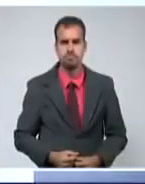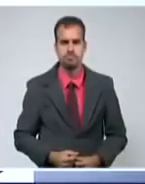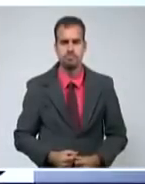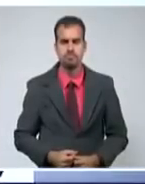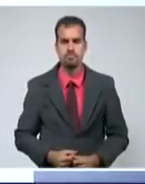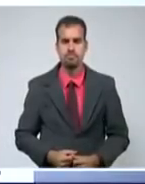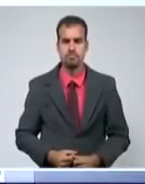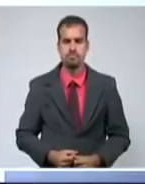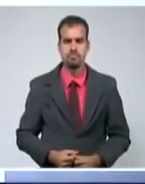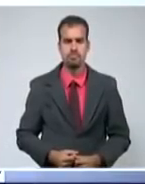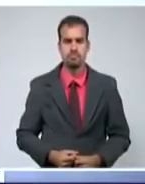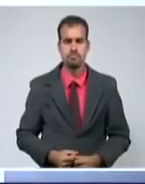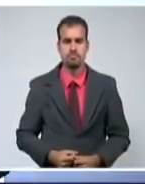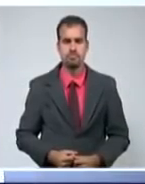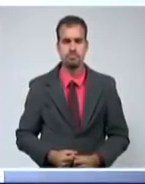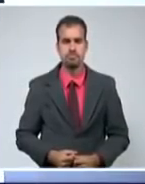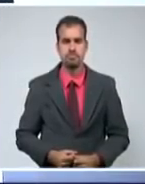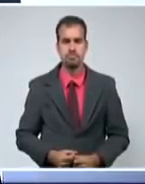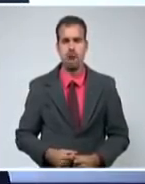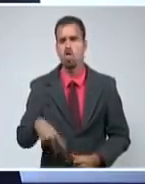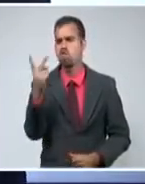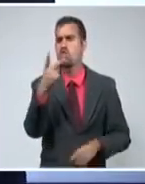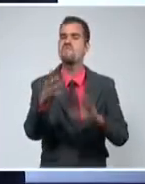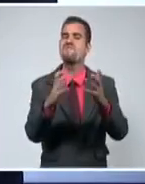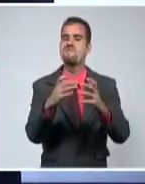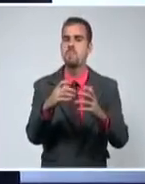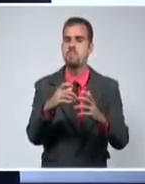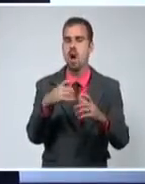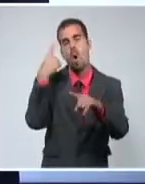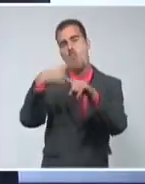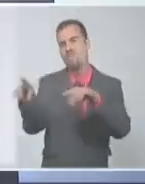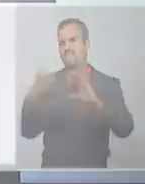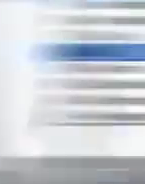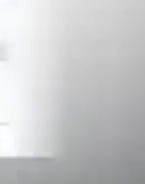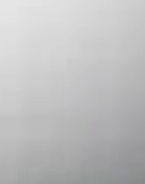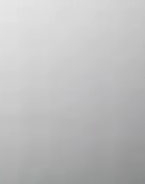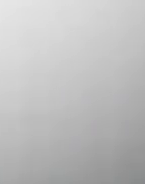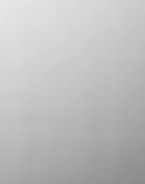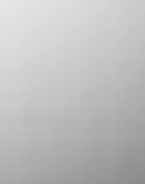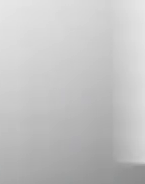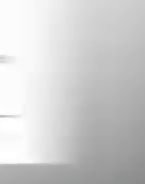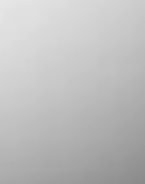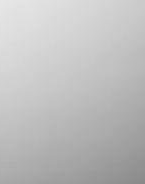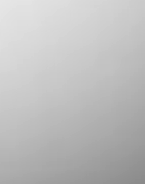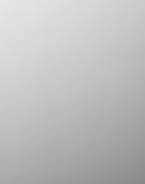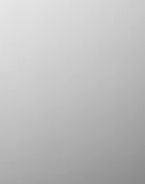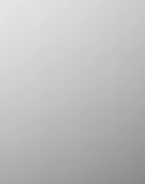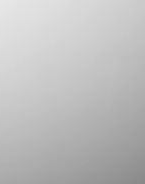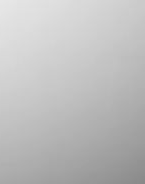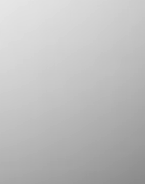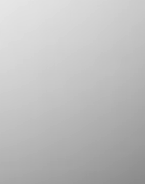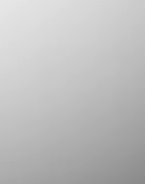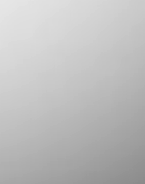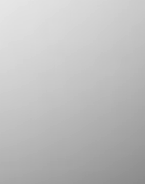expresiones en el manual vamos a ver otra de las expresiones la encuentras estos métodos de protesta